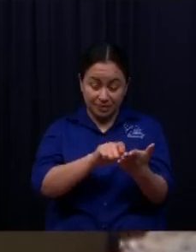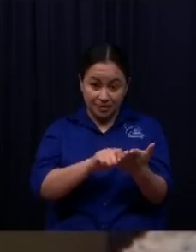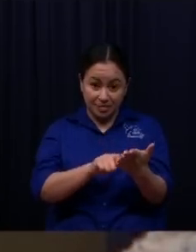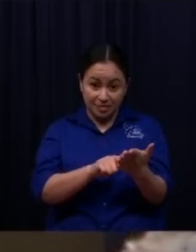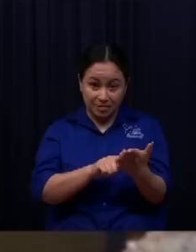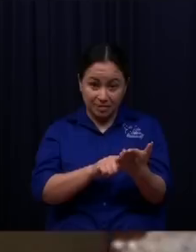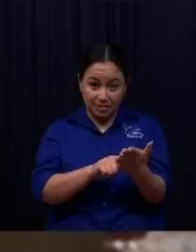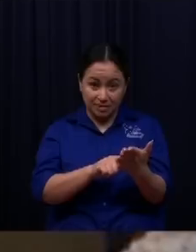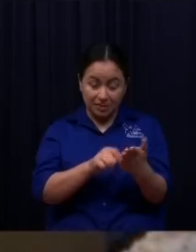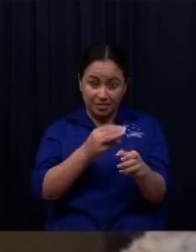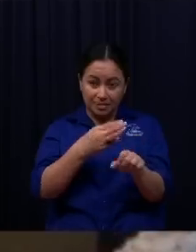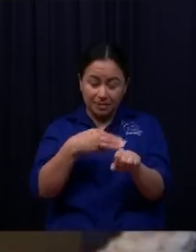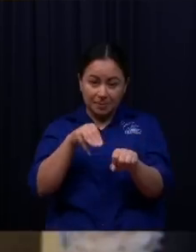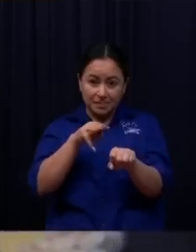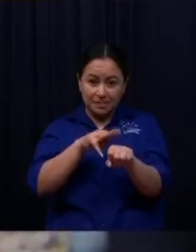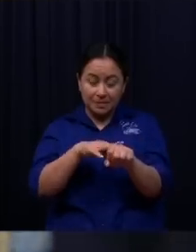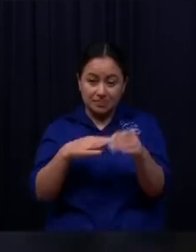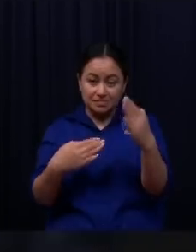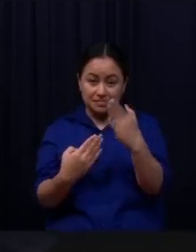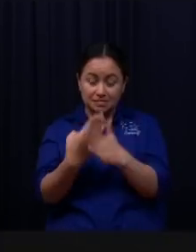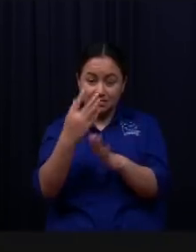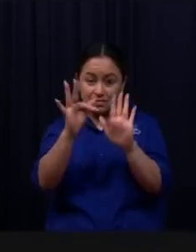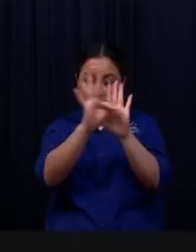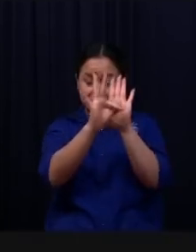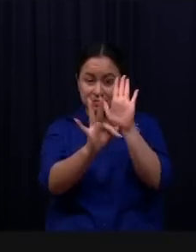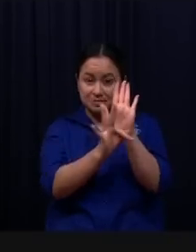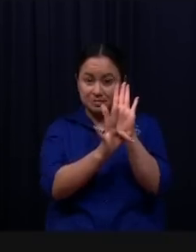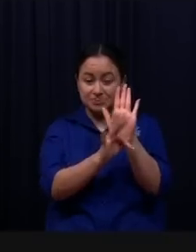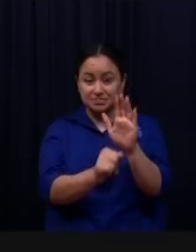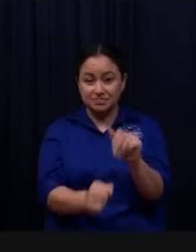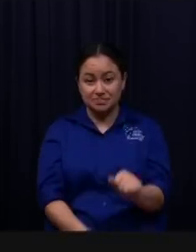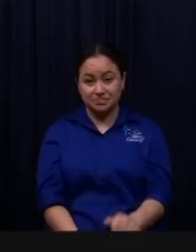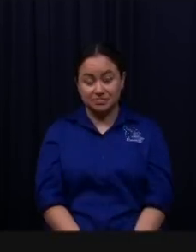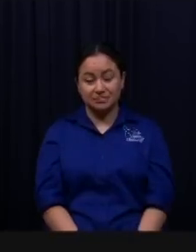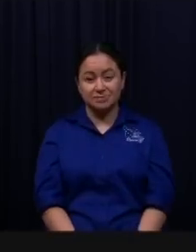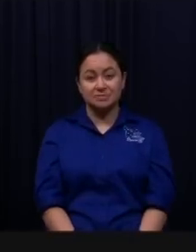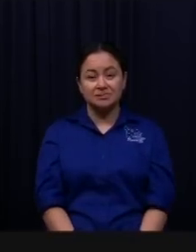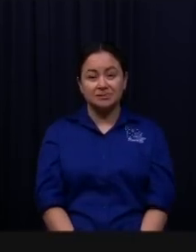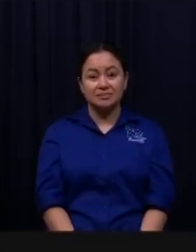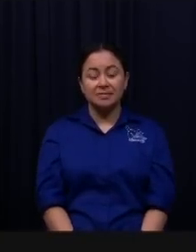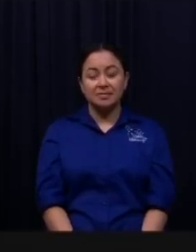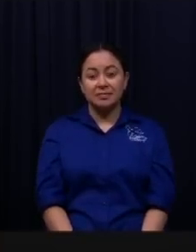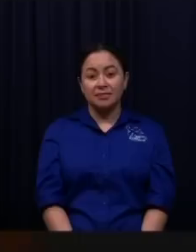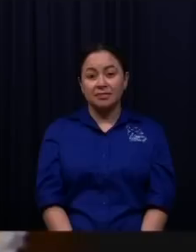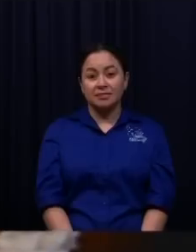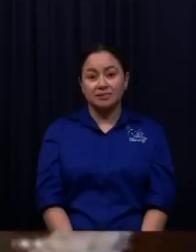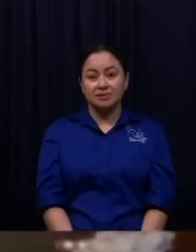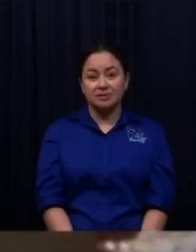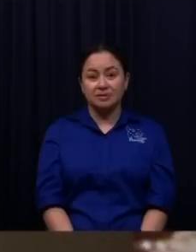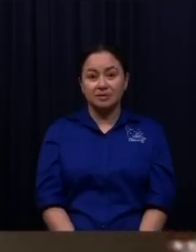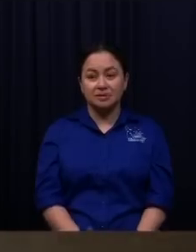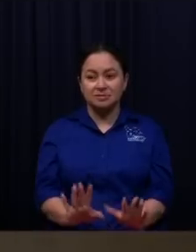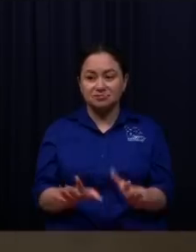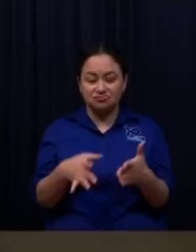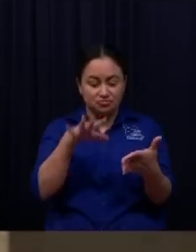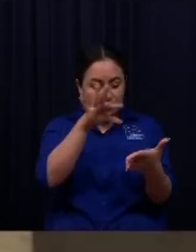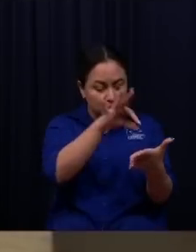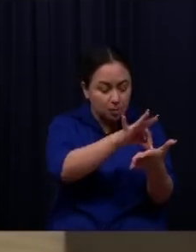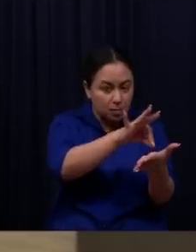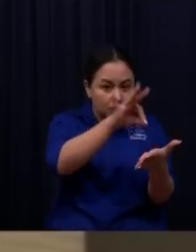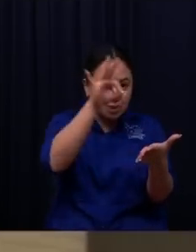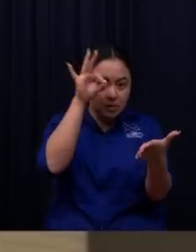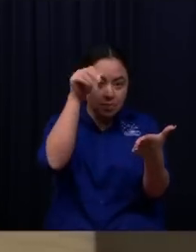del 50% del Nuevo Testamento. Entonces él viene y de repente agarra una epístola